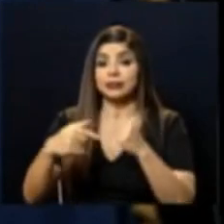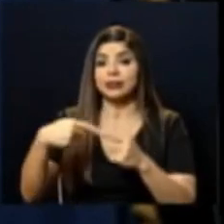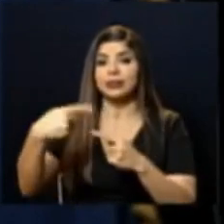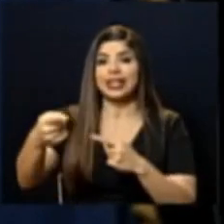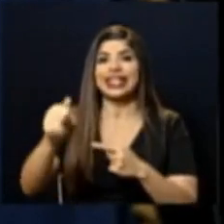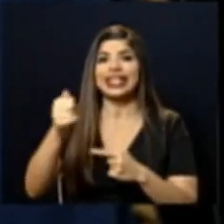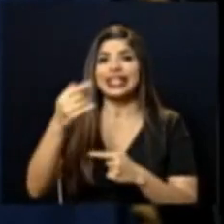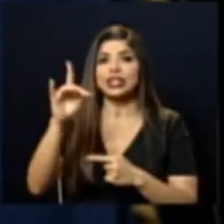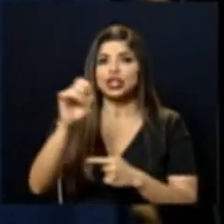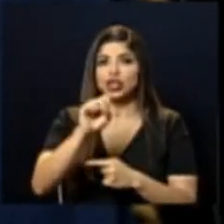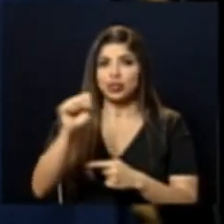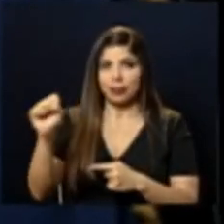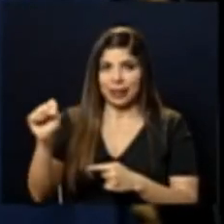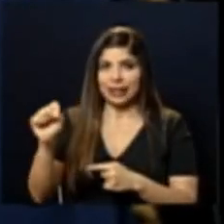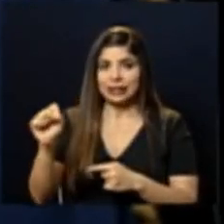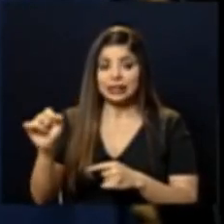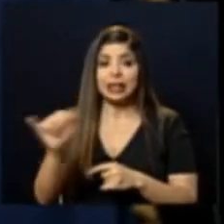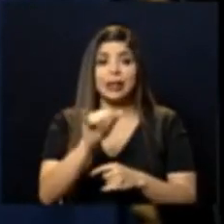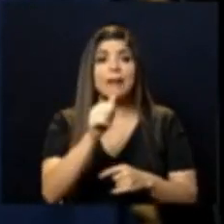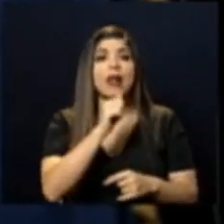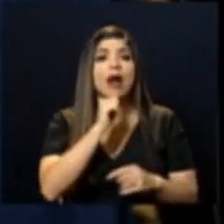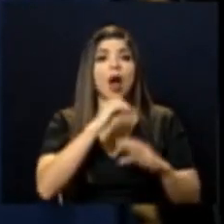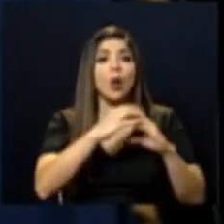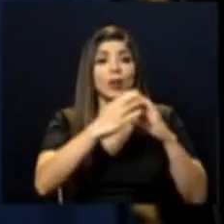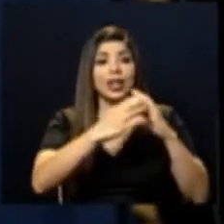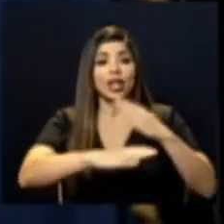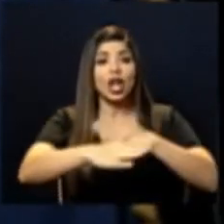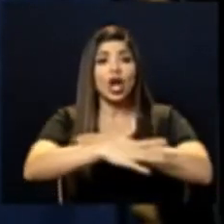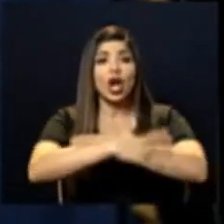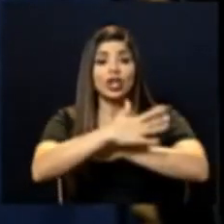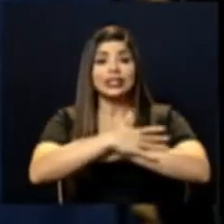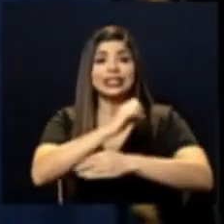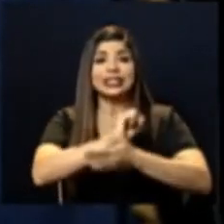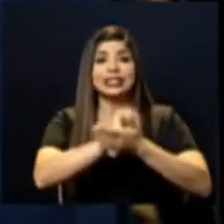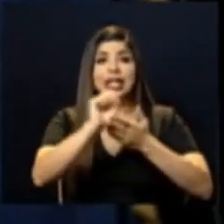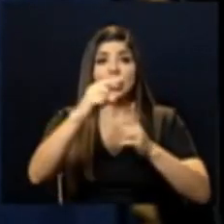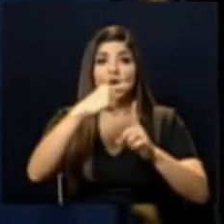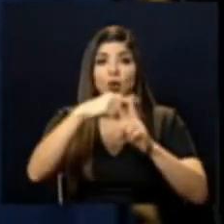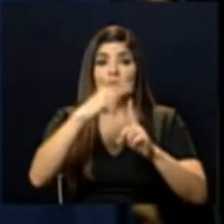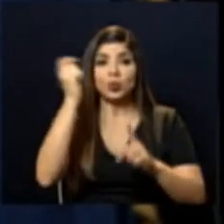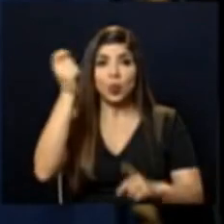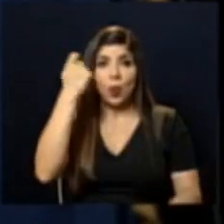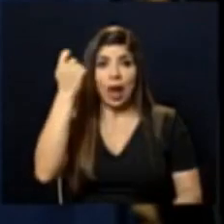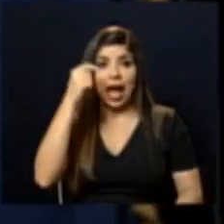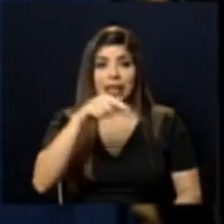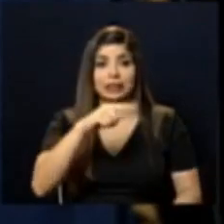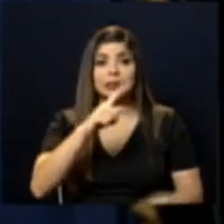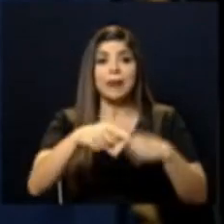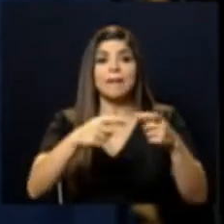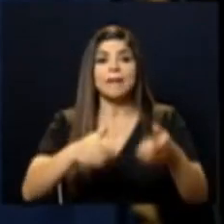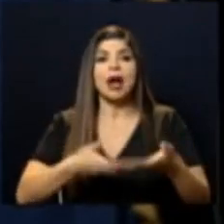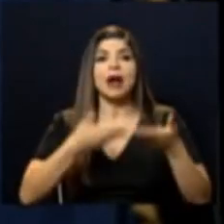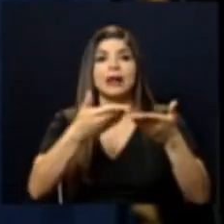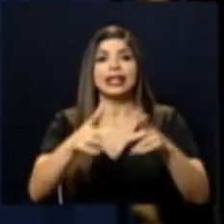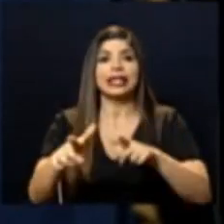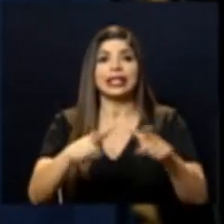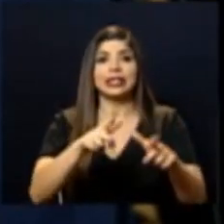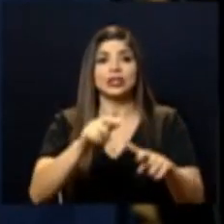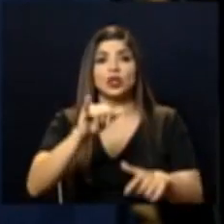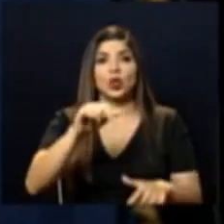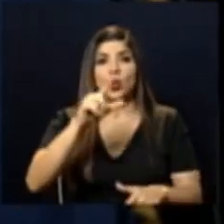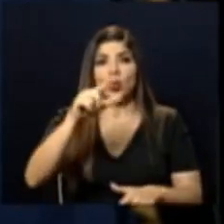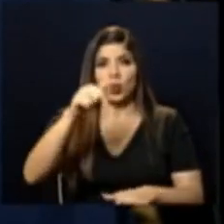18 meses, así como el acueducto costero en Santa Cruz de Guanacaste, que será entregado en julio de este